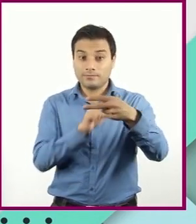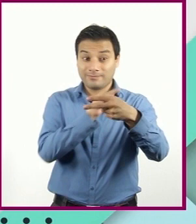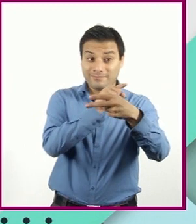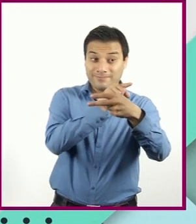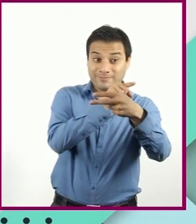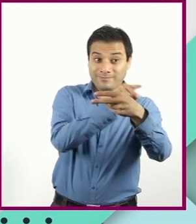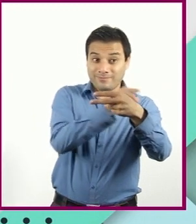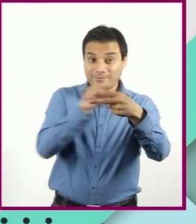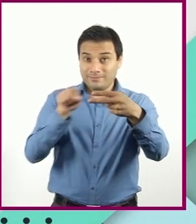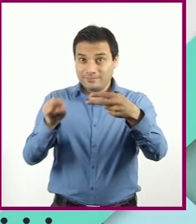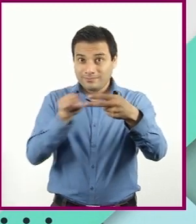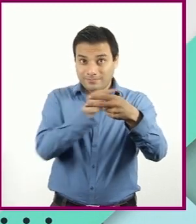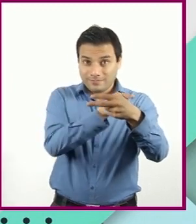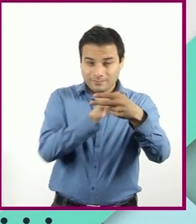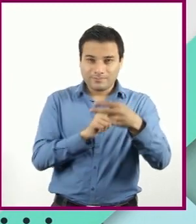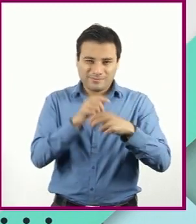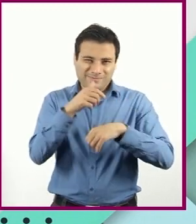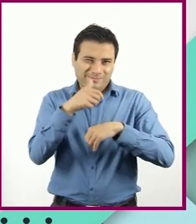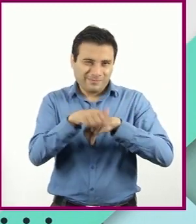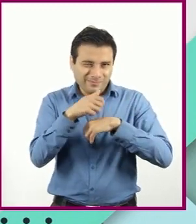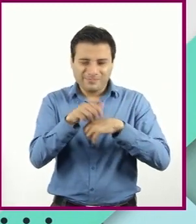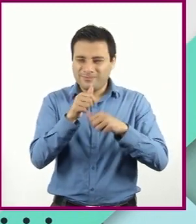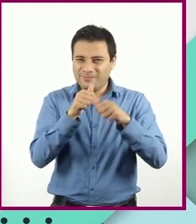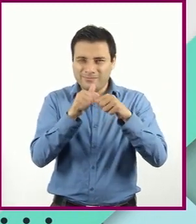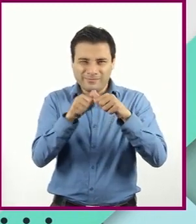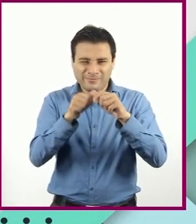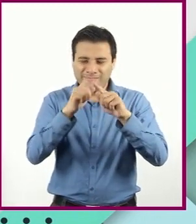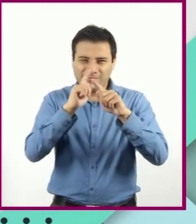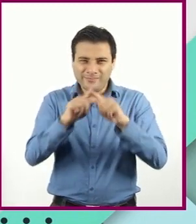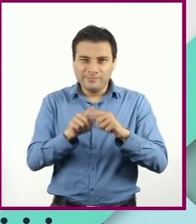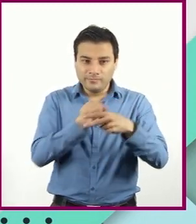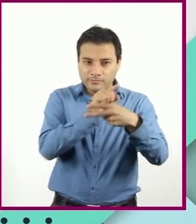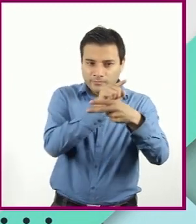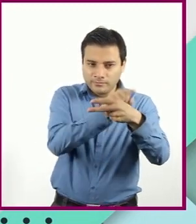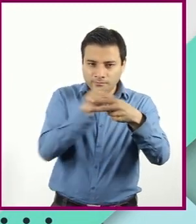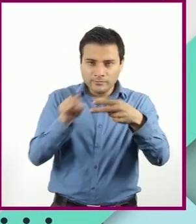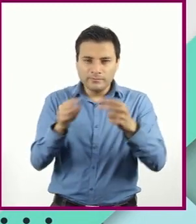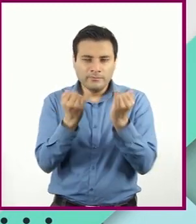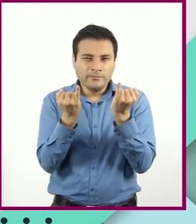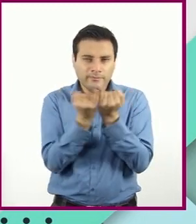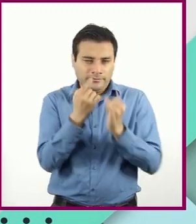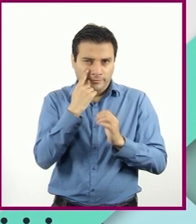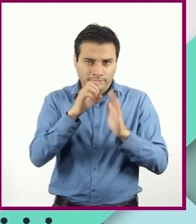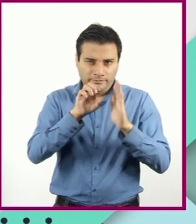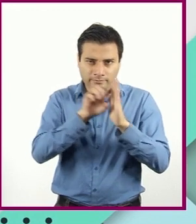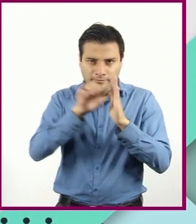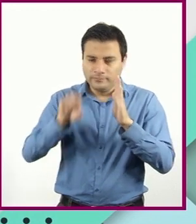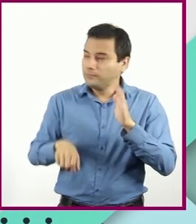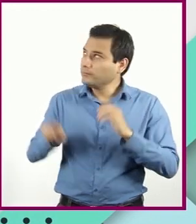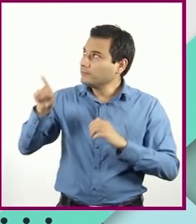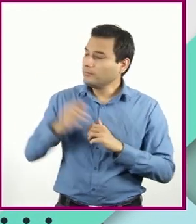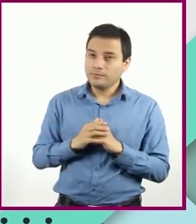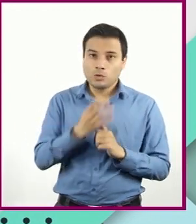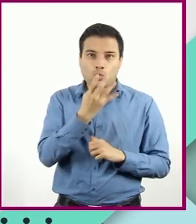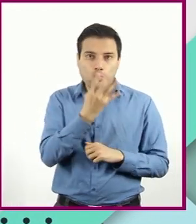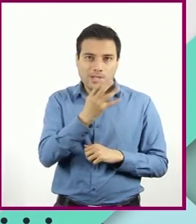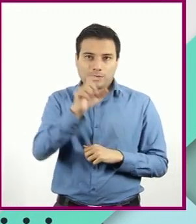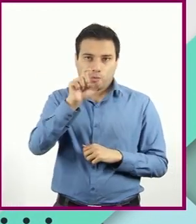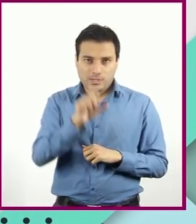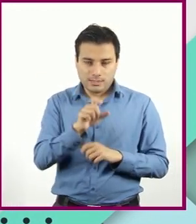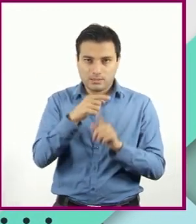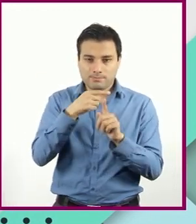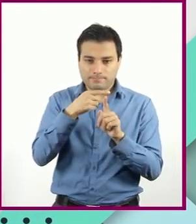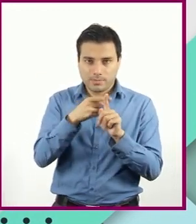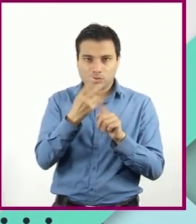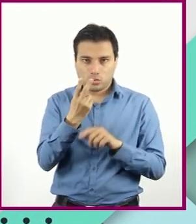dos expresiones matemáticas representan el mismo valor. Veamos un ejemplo. 4x más 2